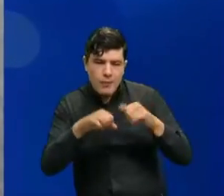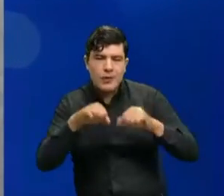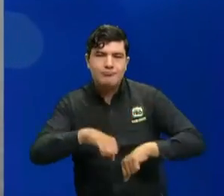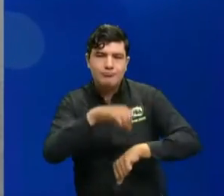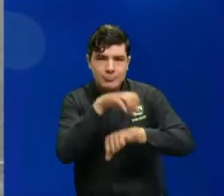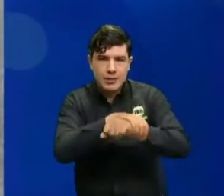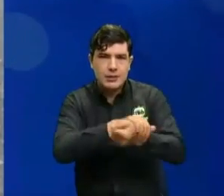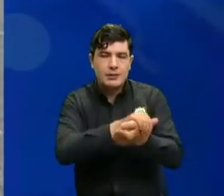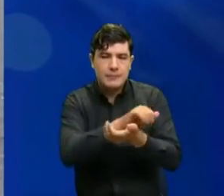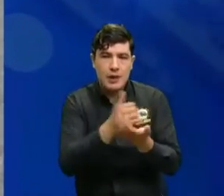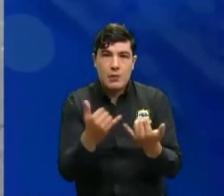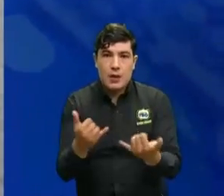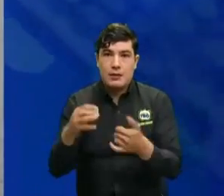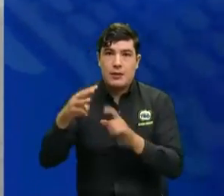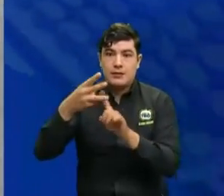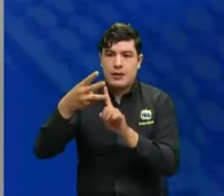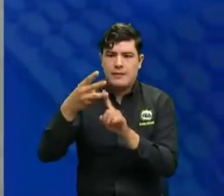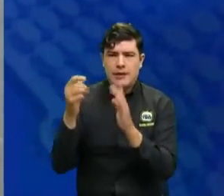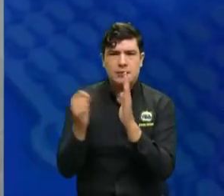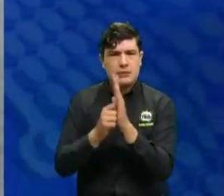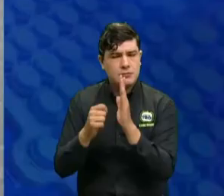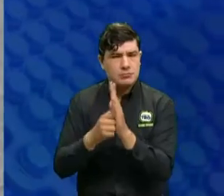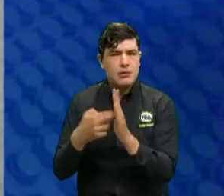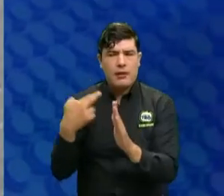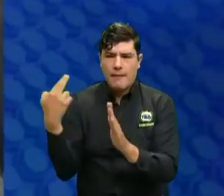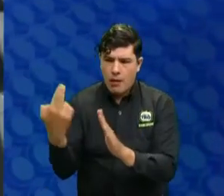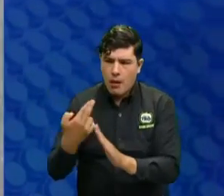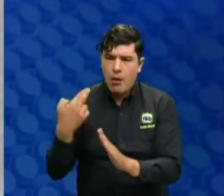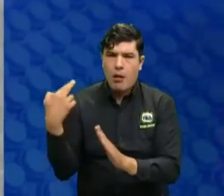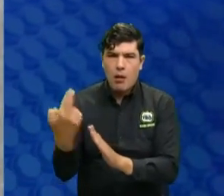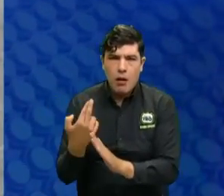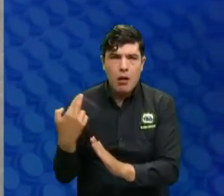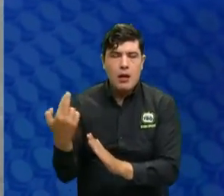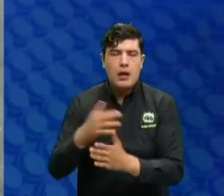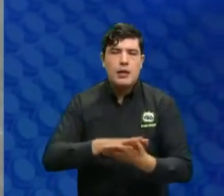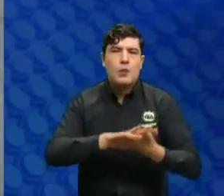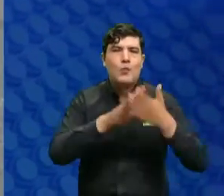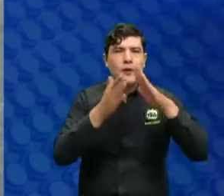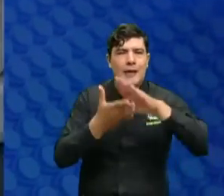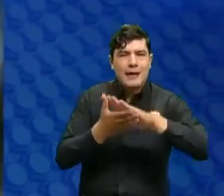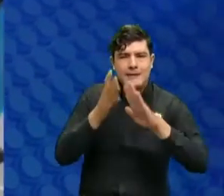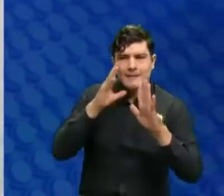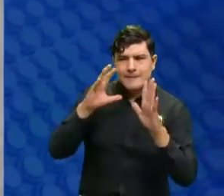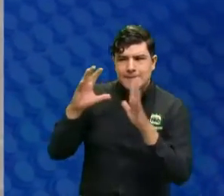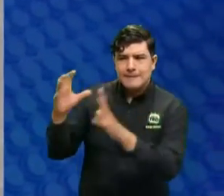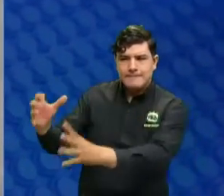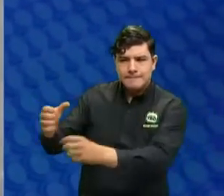que se registran casos como este, en los que la comunidad toma justicia por cuenta propia.